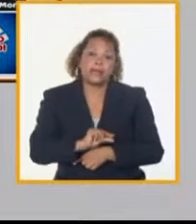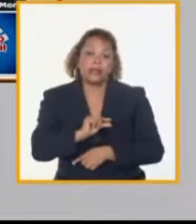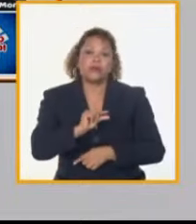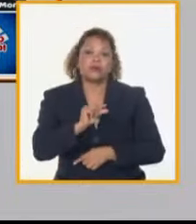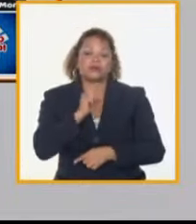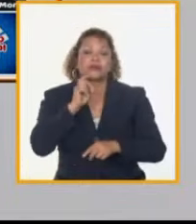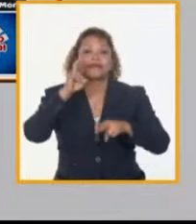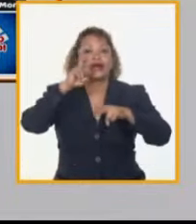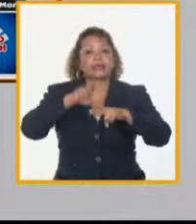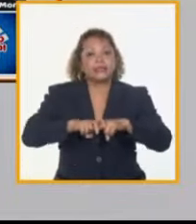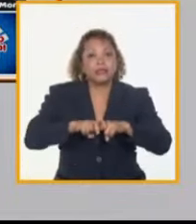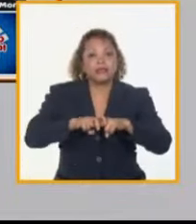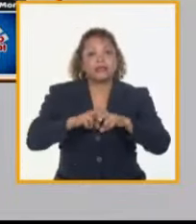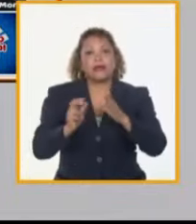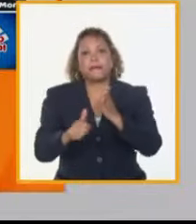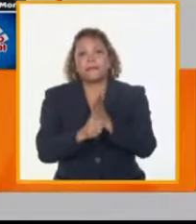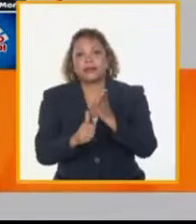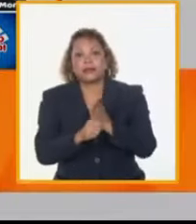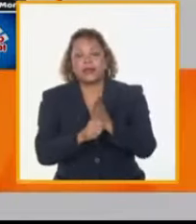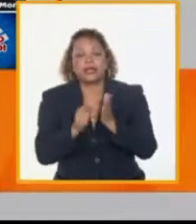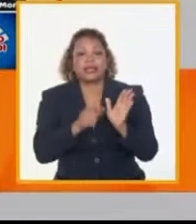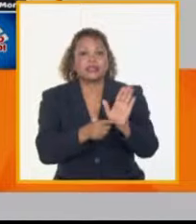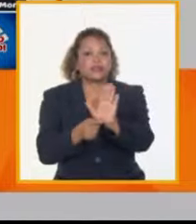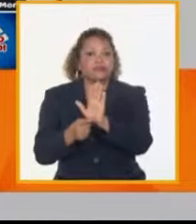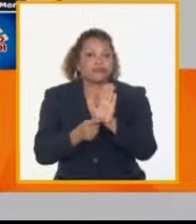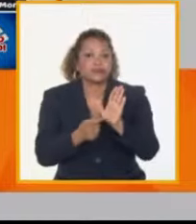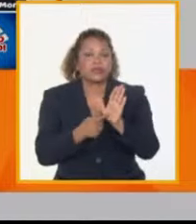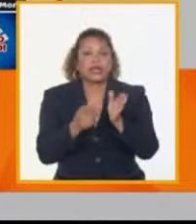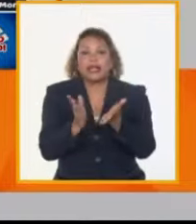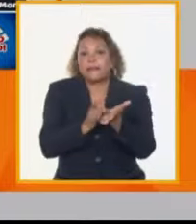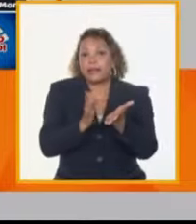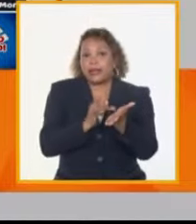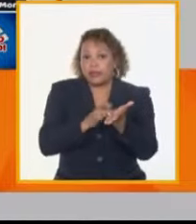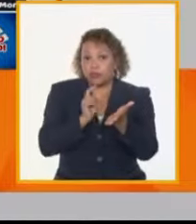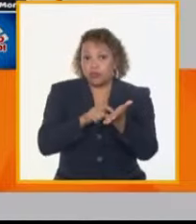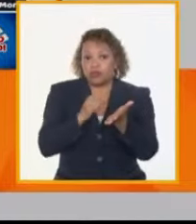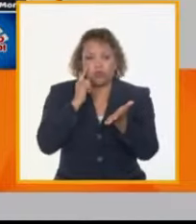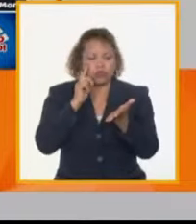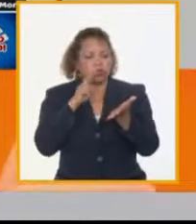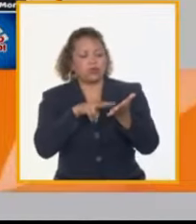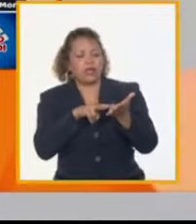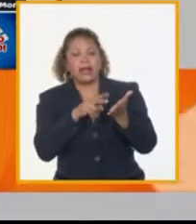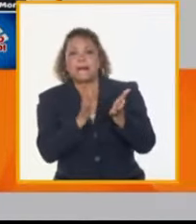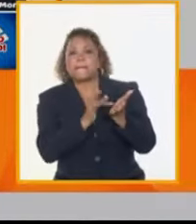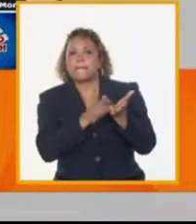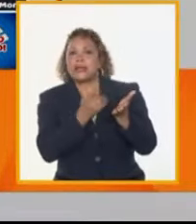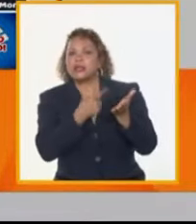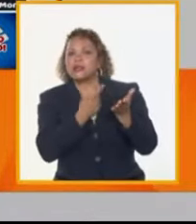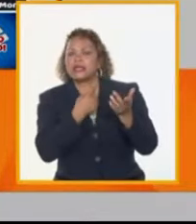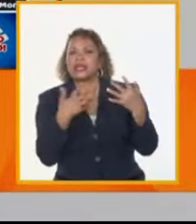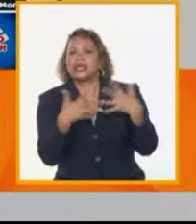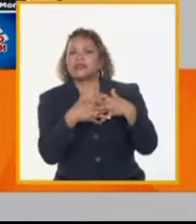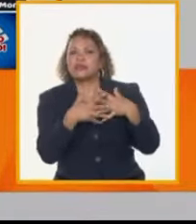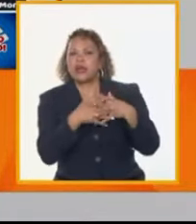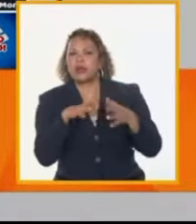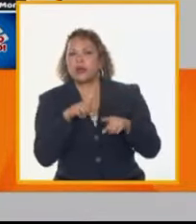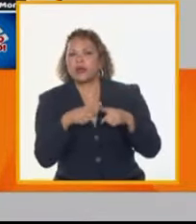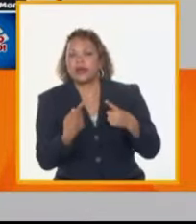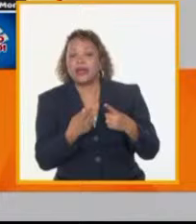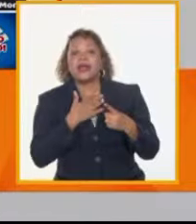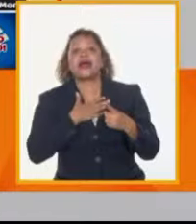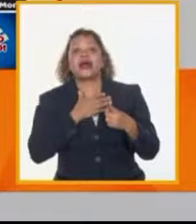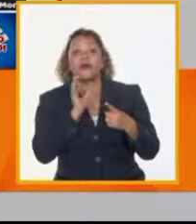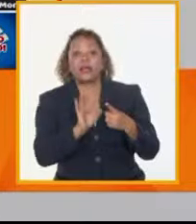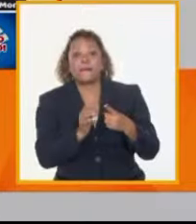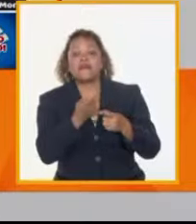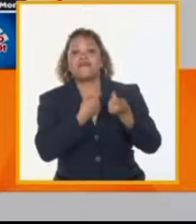capacidades que se muestran por la PK o por la agencia o por donde sea que se venda están relacionadas con la propia oferta